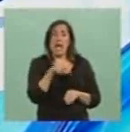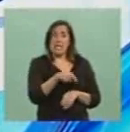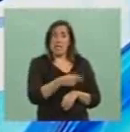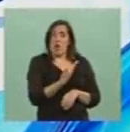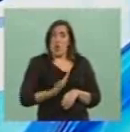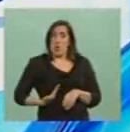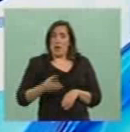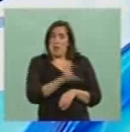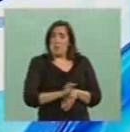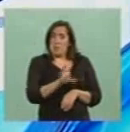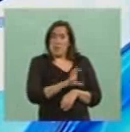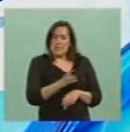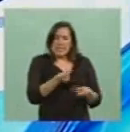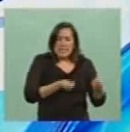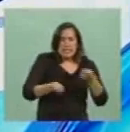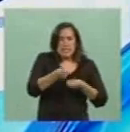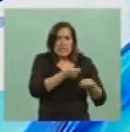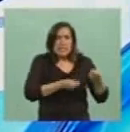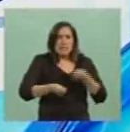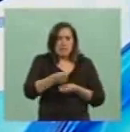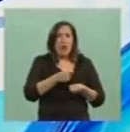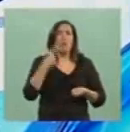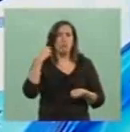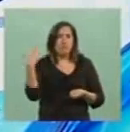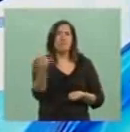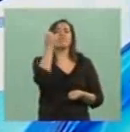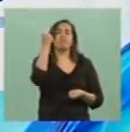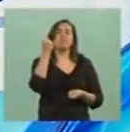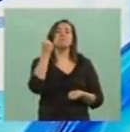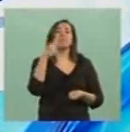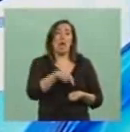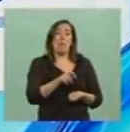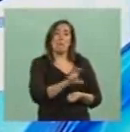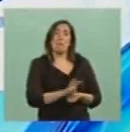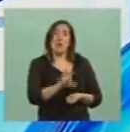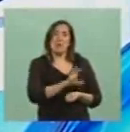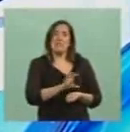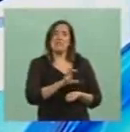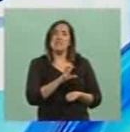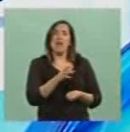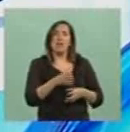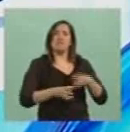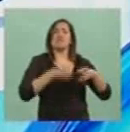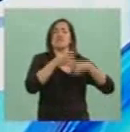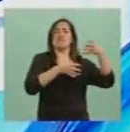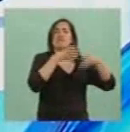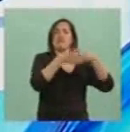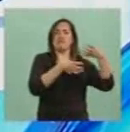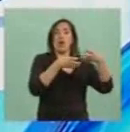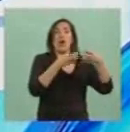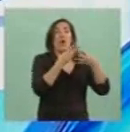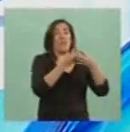gobernador, administrando sus recursos, logró que realmente a la provincia alcanzara un desarrollo inédito y cuando se